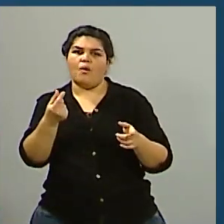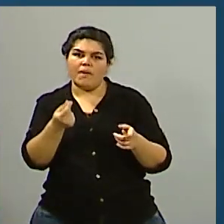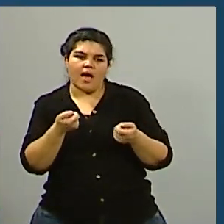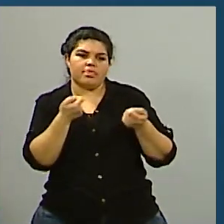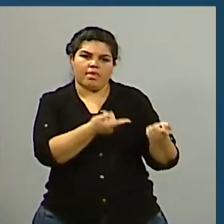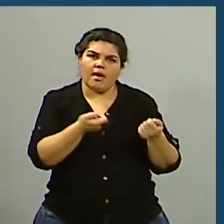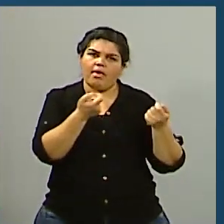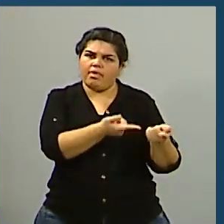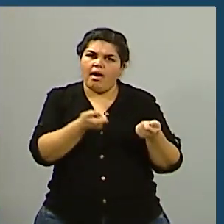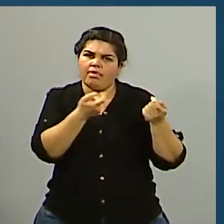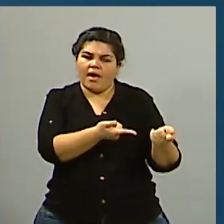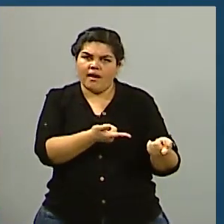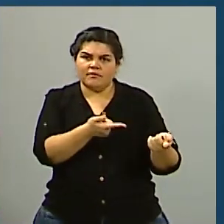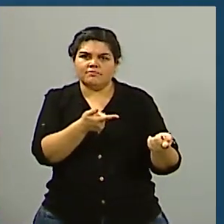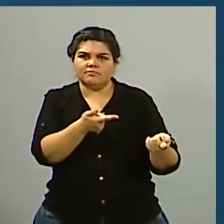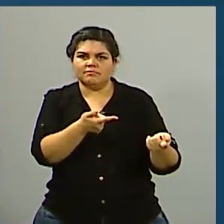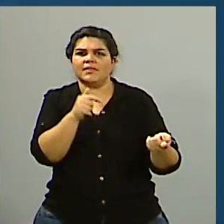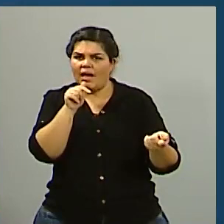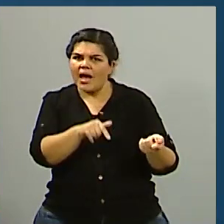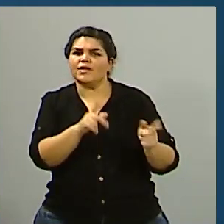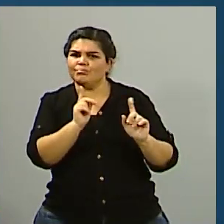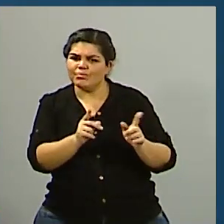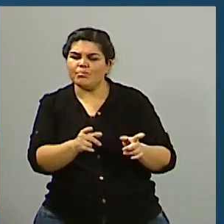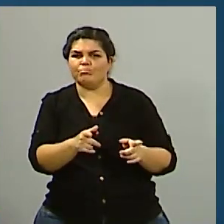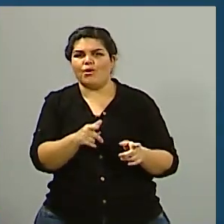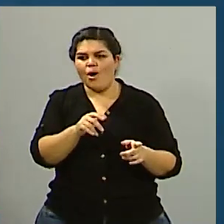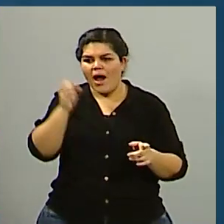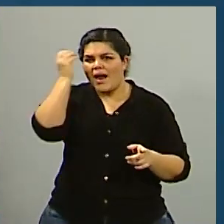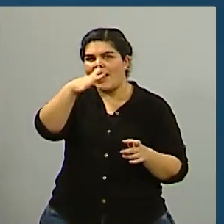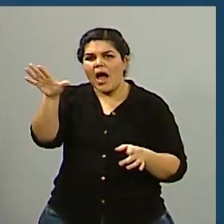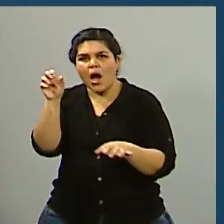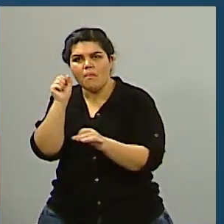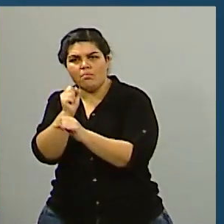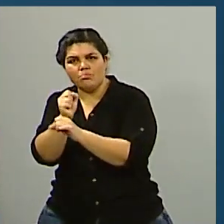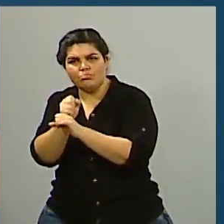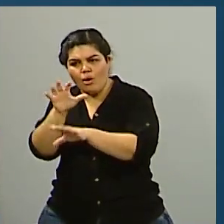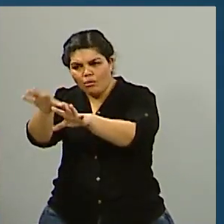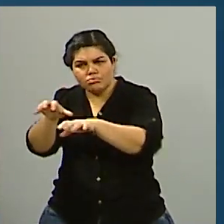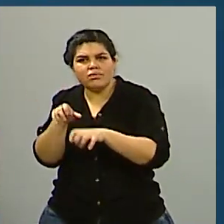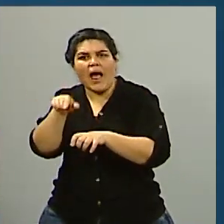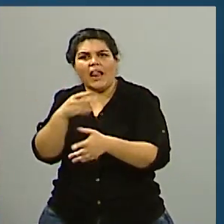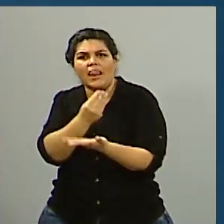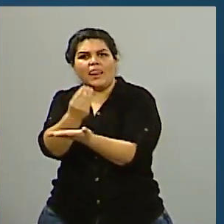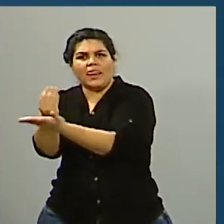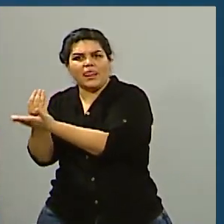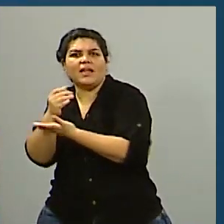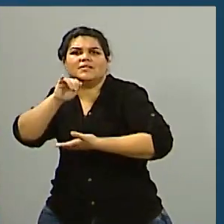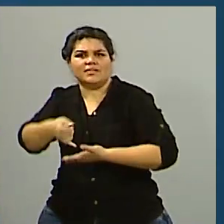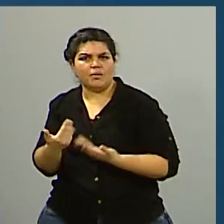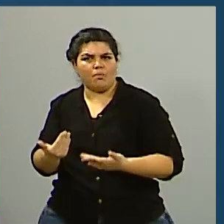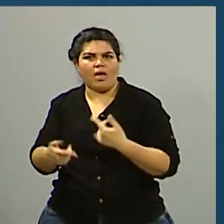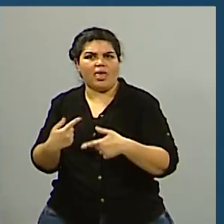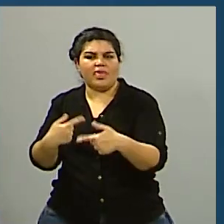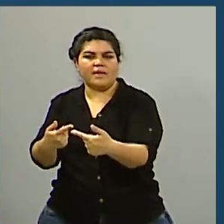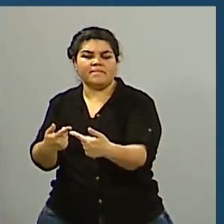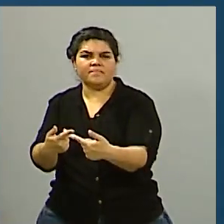más fácil conseguir entonces de pronto mano de obra rural. ¿Y qué fenómeno se daba en el caso de los trabajadores rurales, los